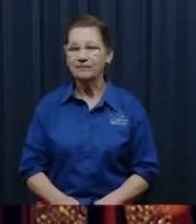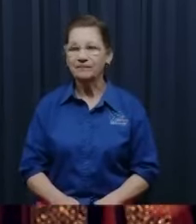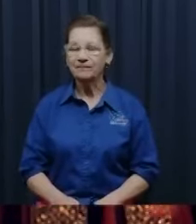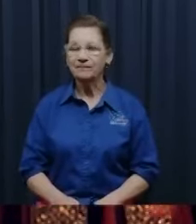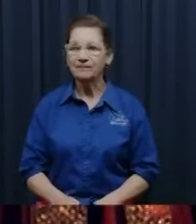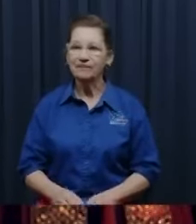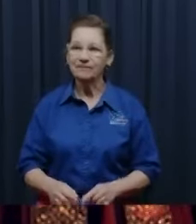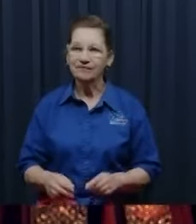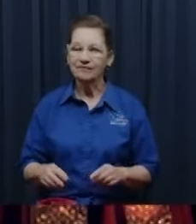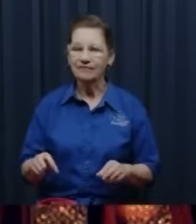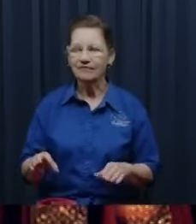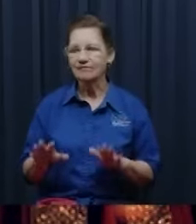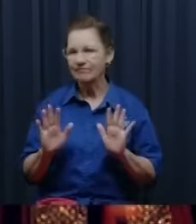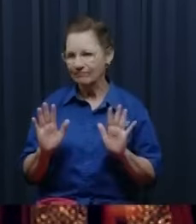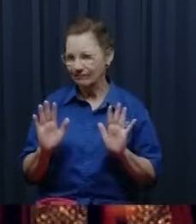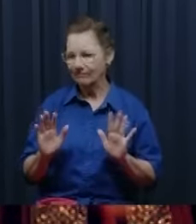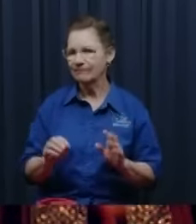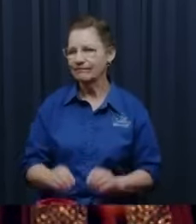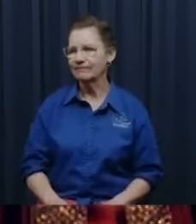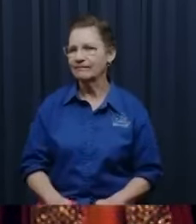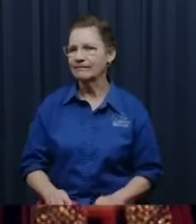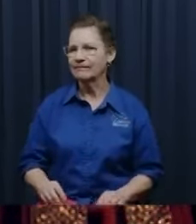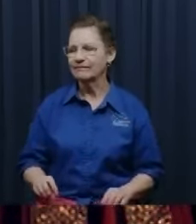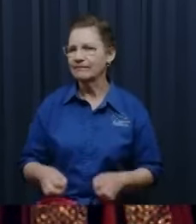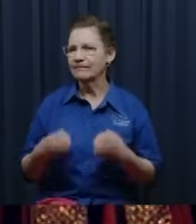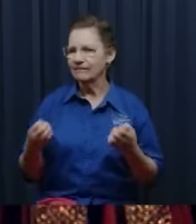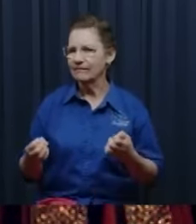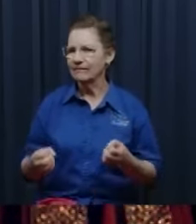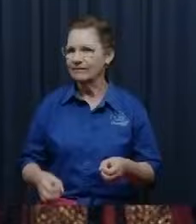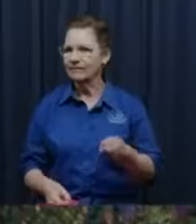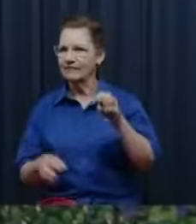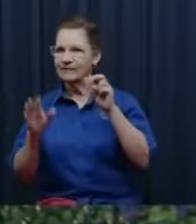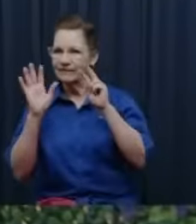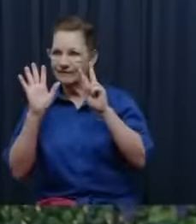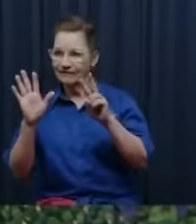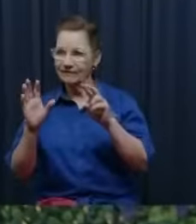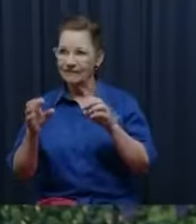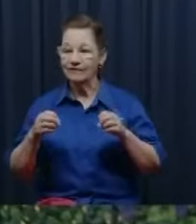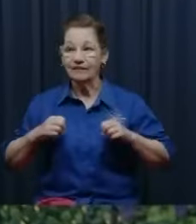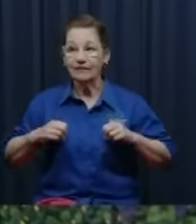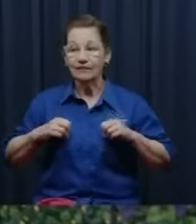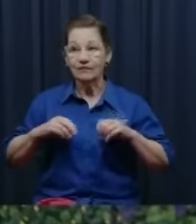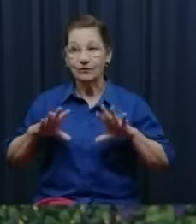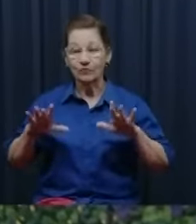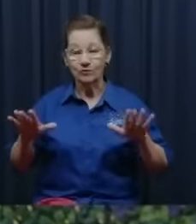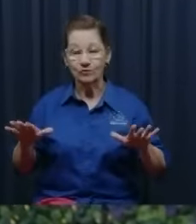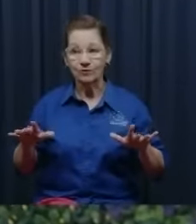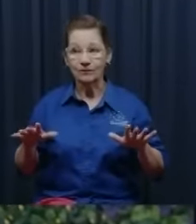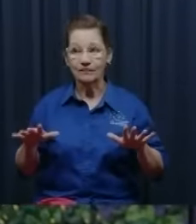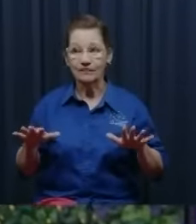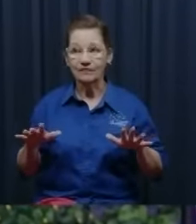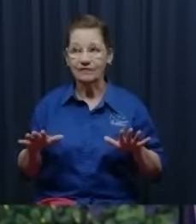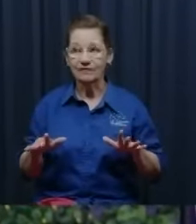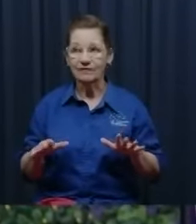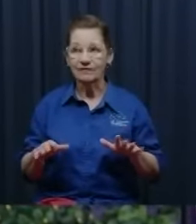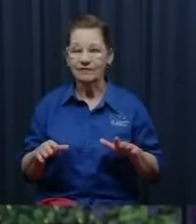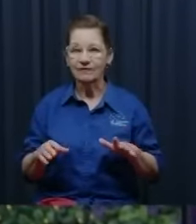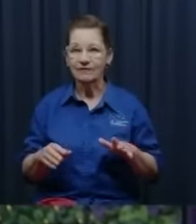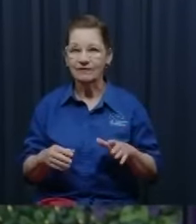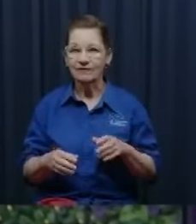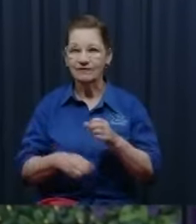no así como la guerra de los se días ahora a esta guerra le llaman la guerra del sucot el 7 de octubre del